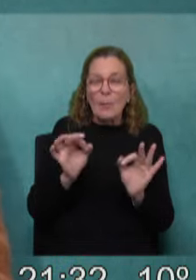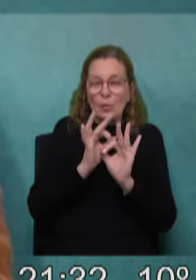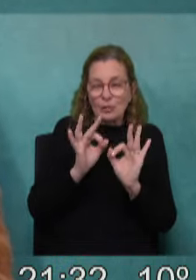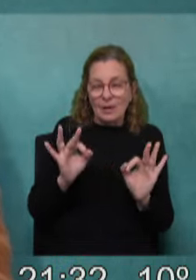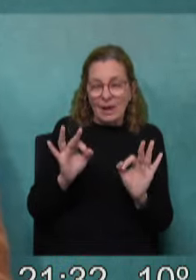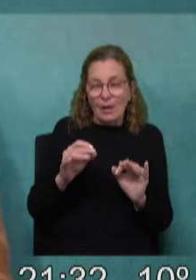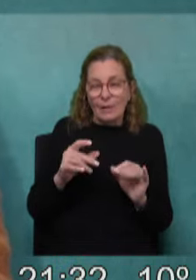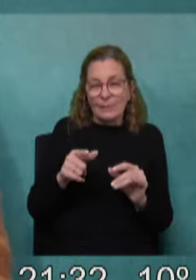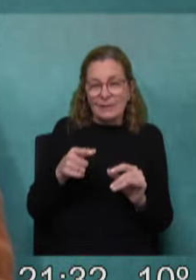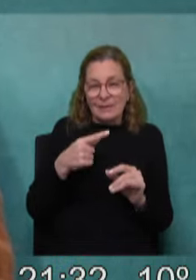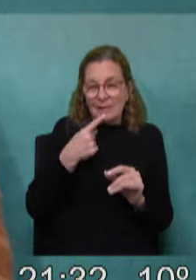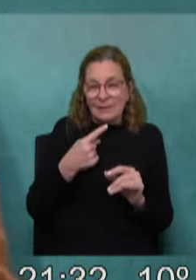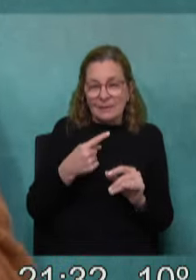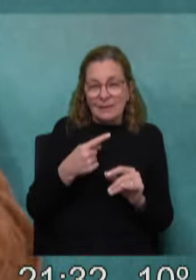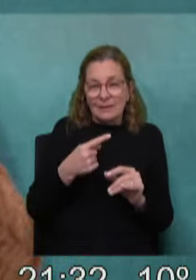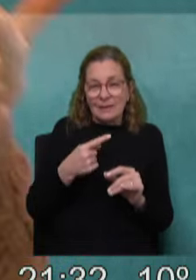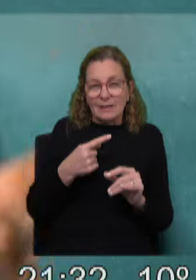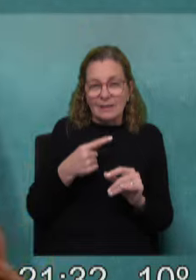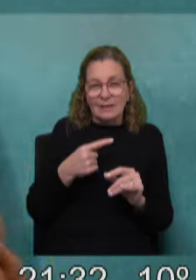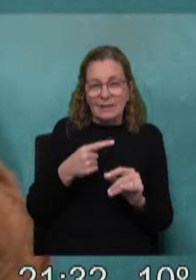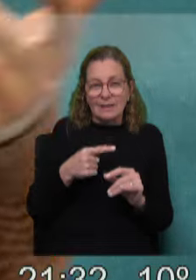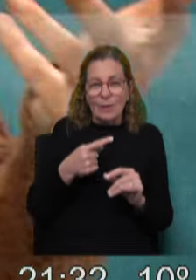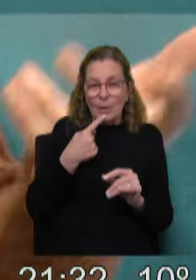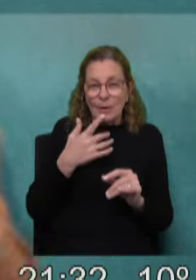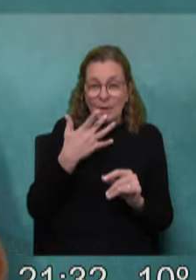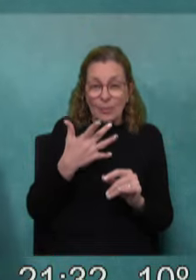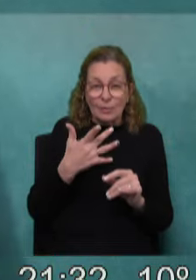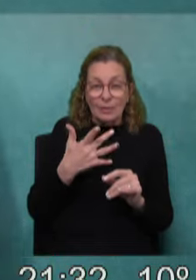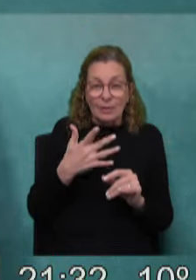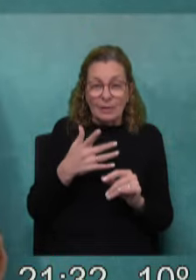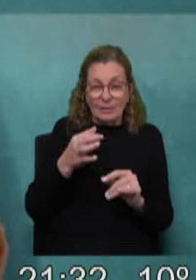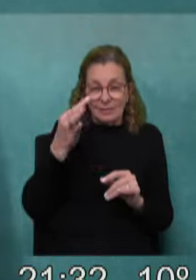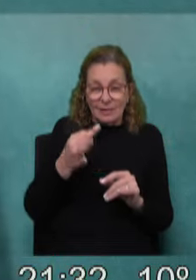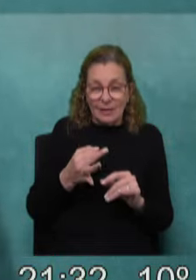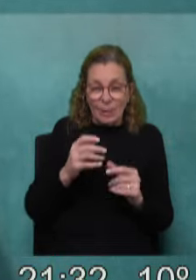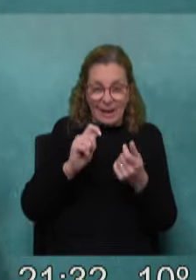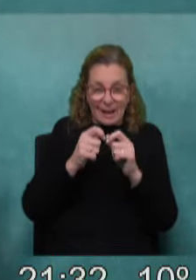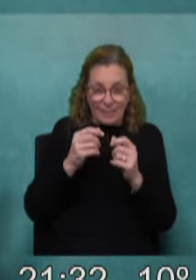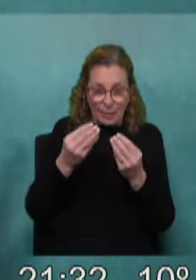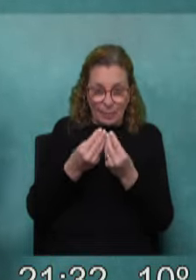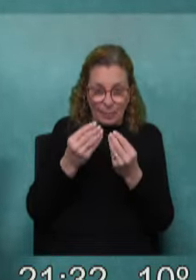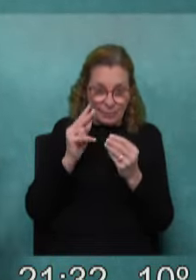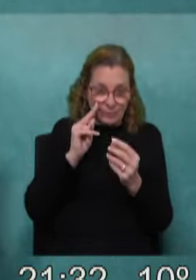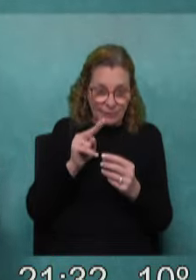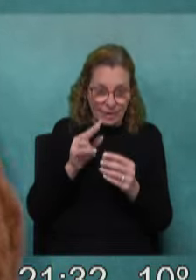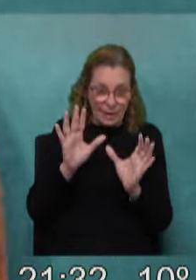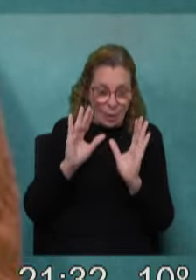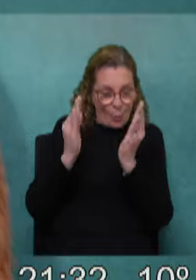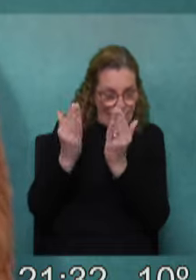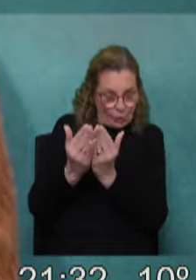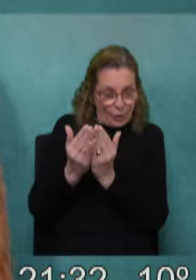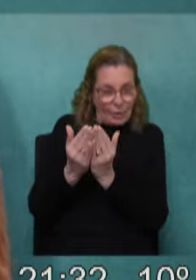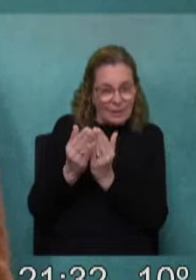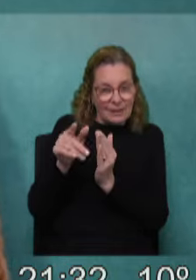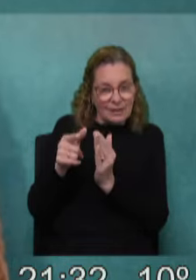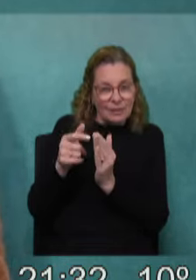Como si Esperando la Carroza fuera Darbanoa Carrero, que es divino y que seguro que han variado, pero vos los tenés más en un mundo. Y